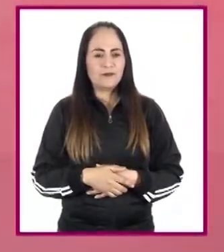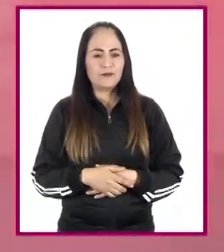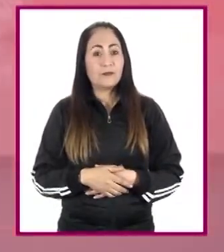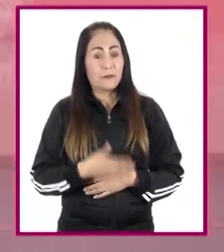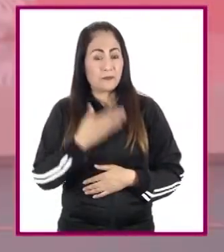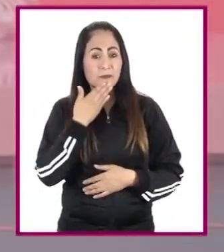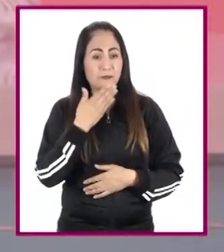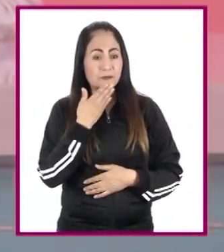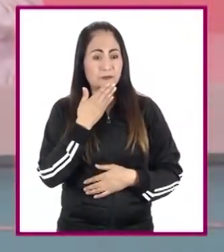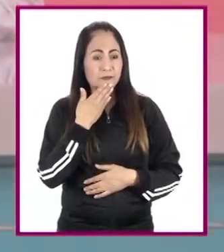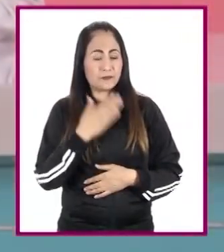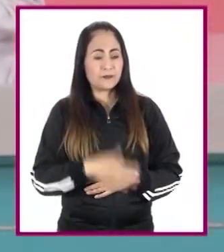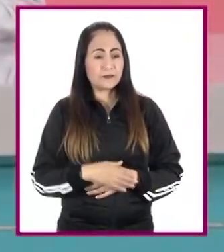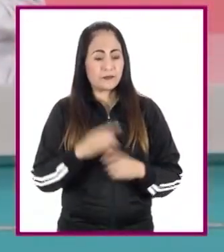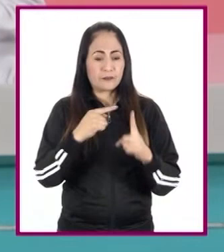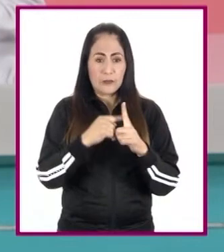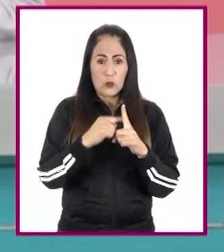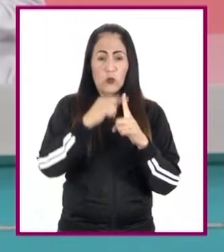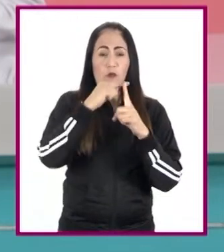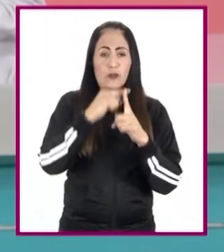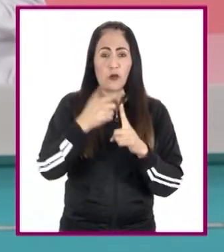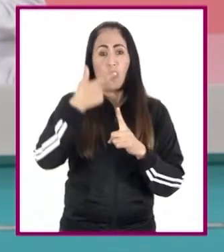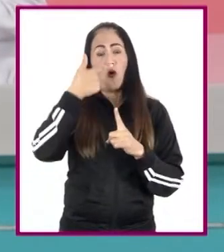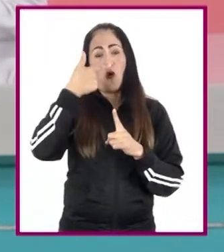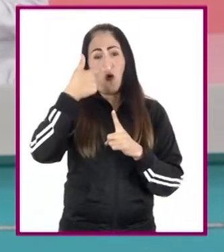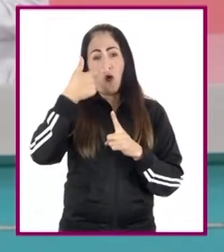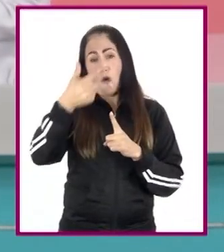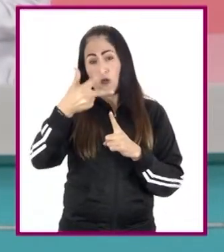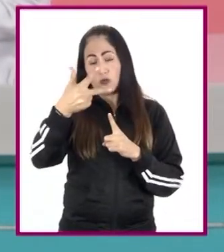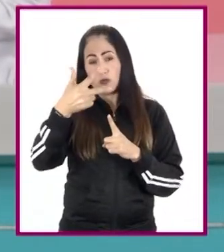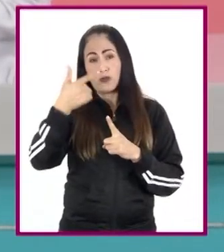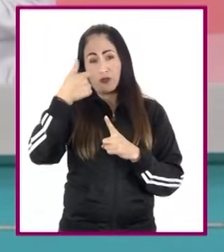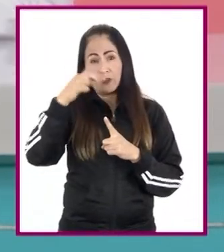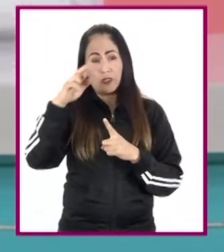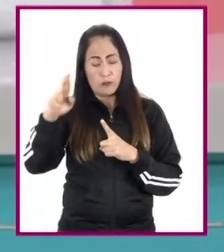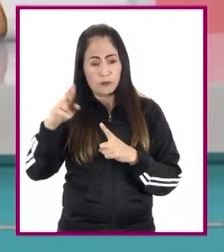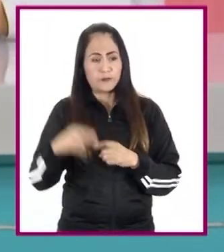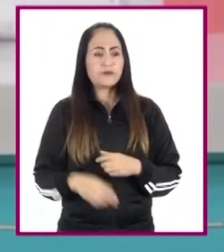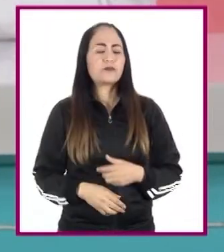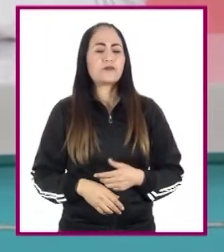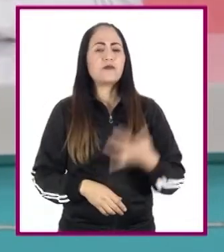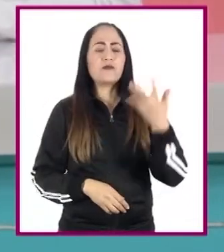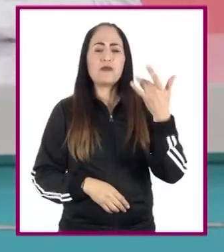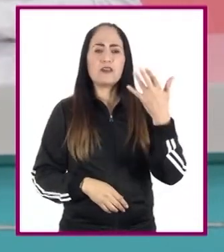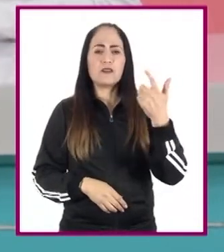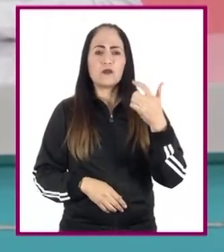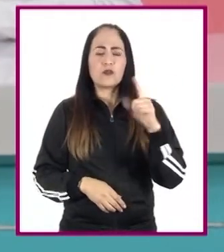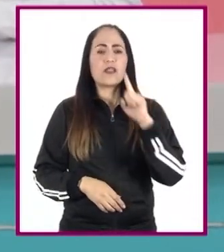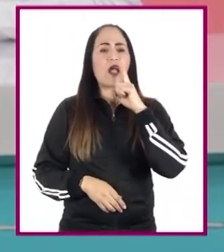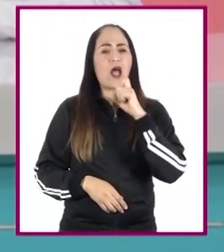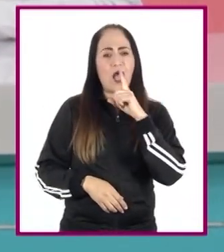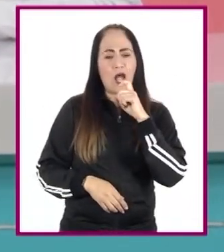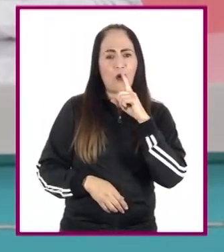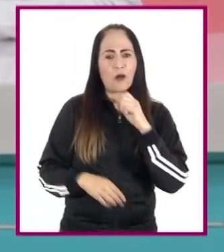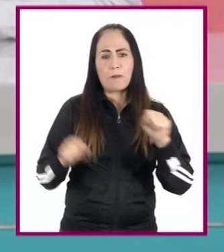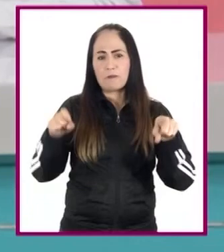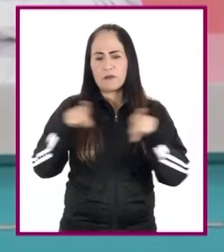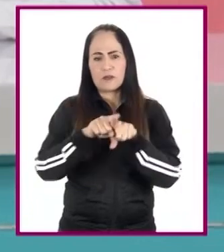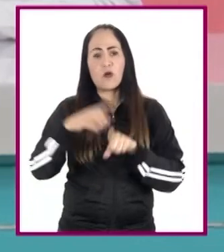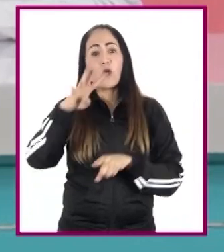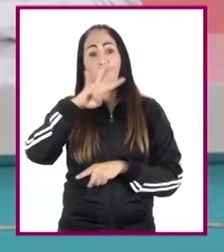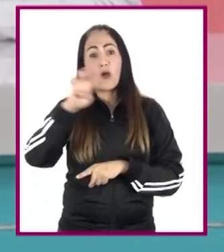Muy bien, aumentó 8 grados. Y con 50 gramos de agua, el calor absorbido es igual a 400